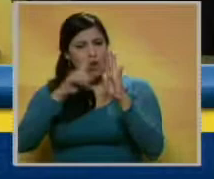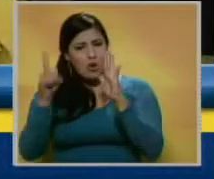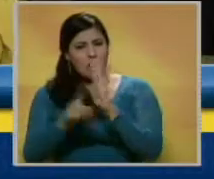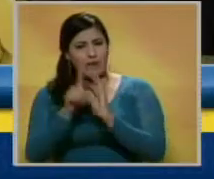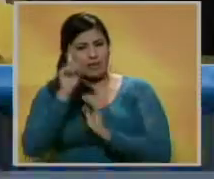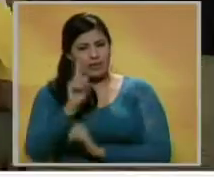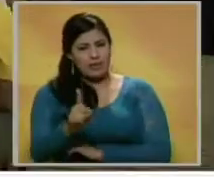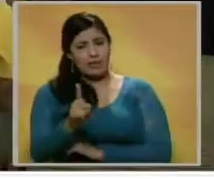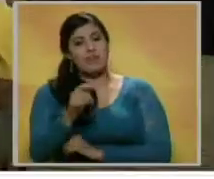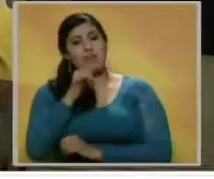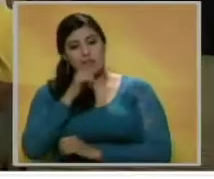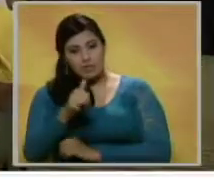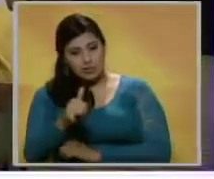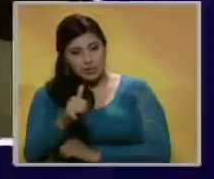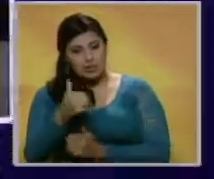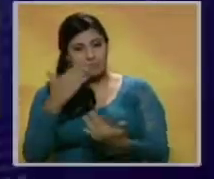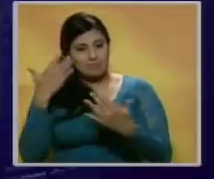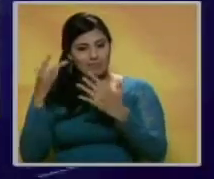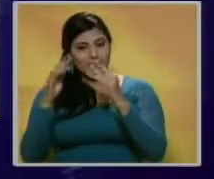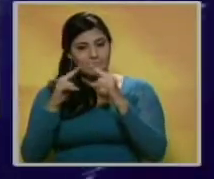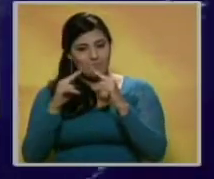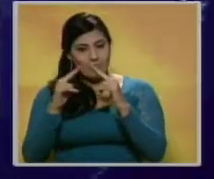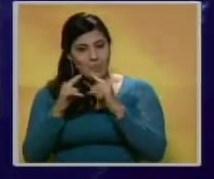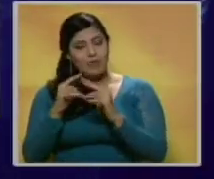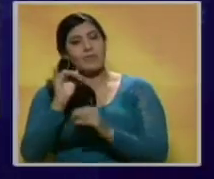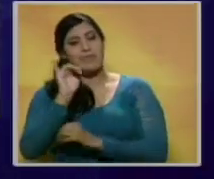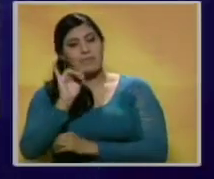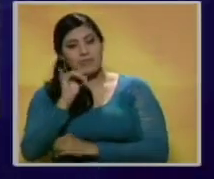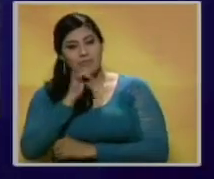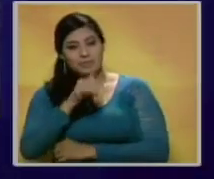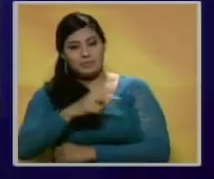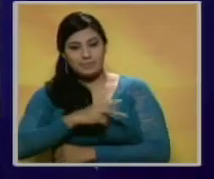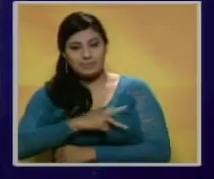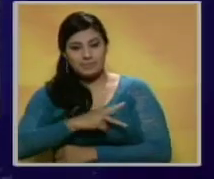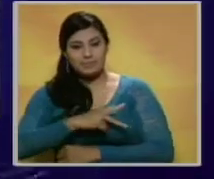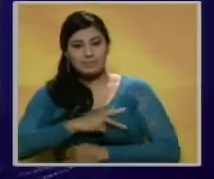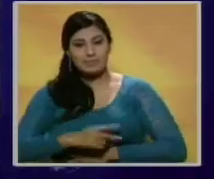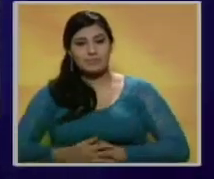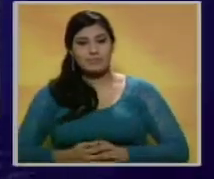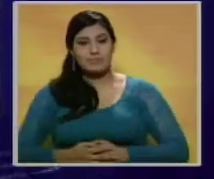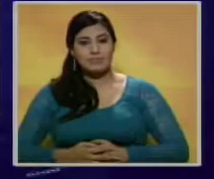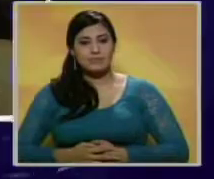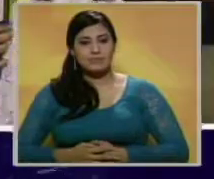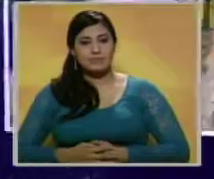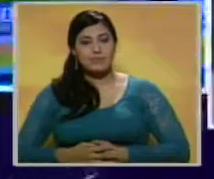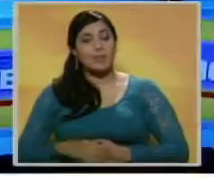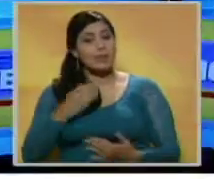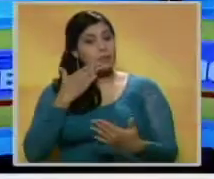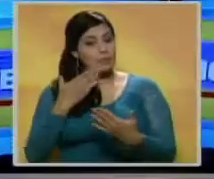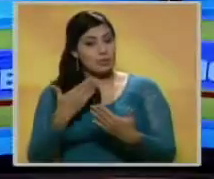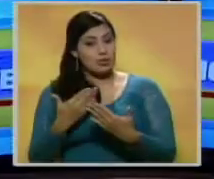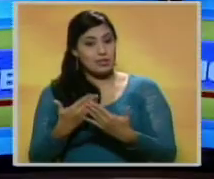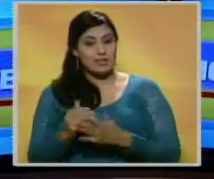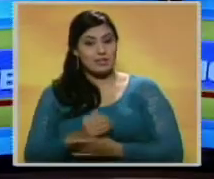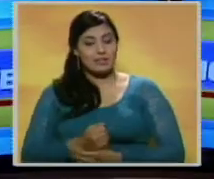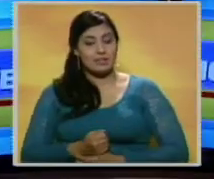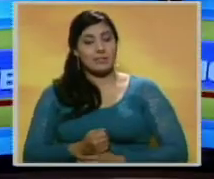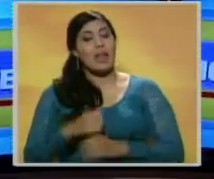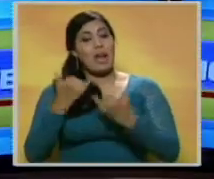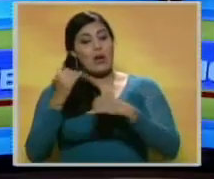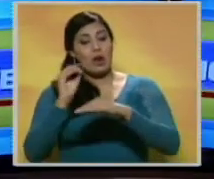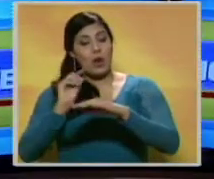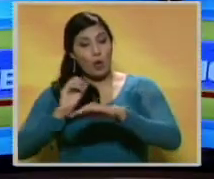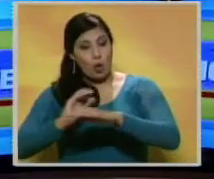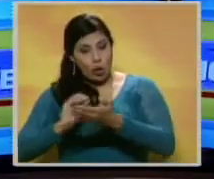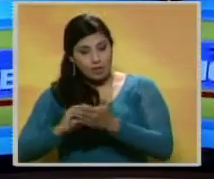información que tenemos desde acá. Con esto les invitamos a que continúen con más de la emisión meridiana de su noticiero Venevisión. Muchísimas gracias, Carla. Es momento de